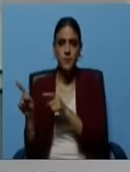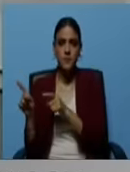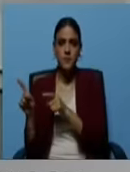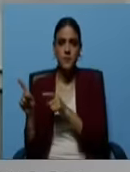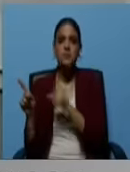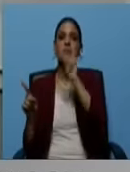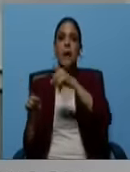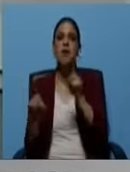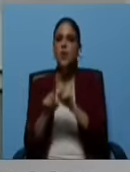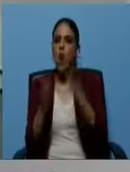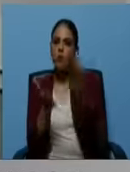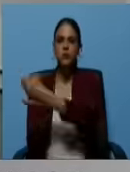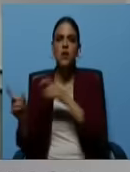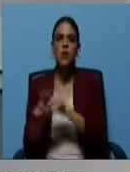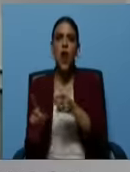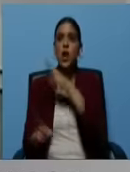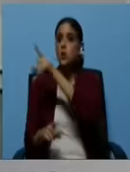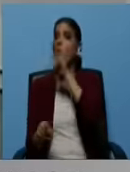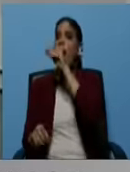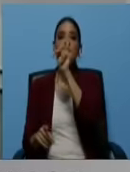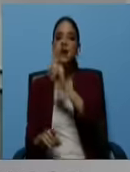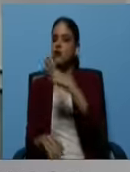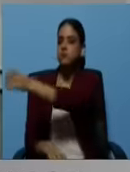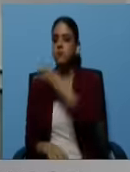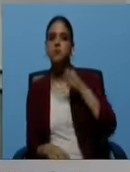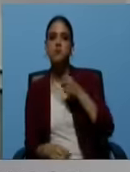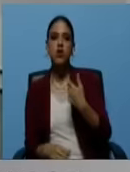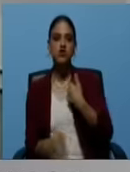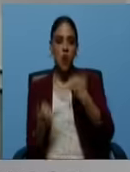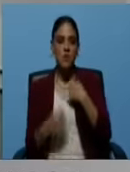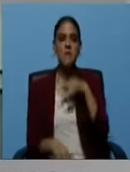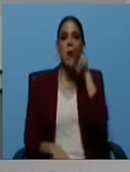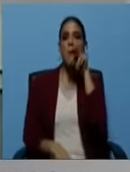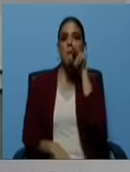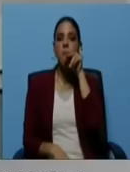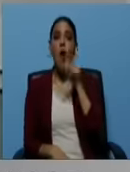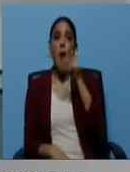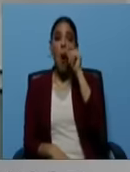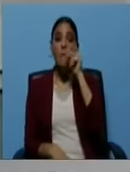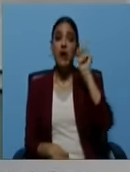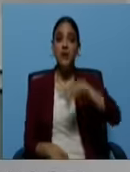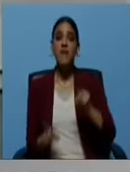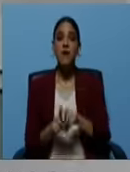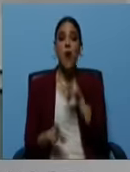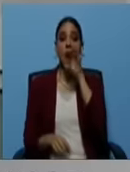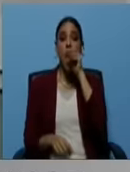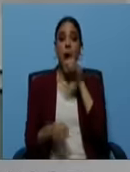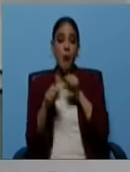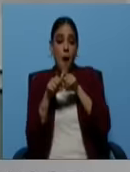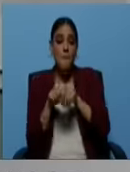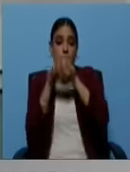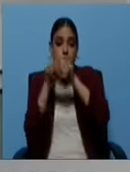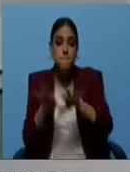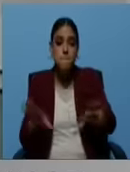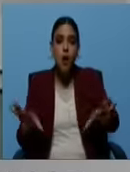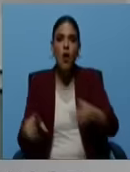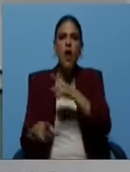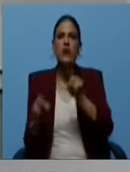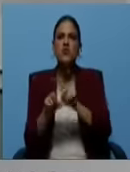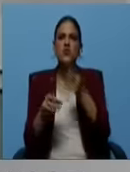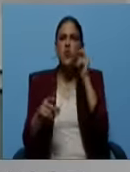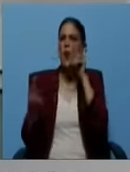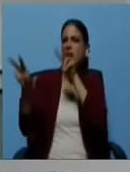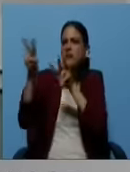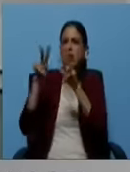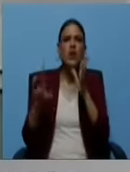arrebatándole el micrófono cuando él iba a dar su parlamento, ¿no?, que le tocaba, porque era una obra dos,